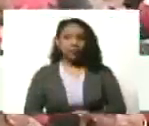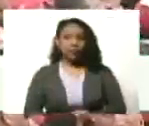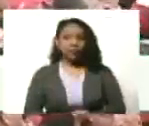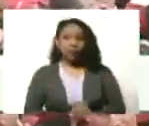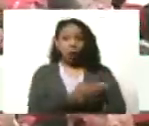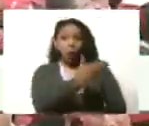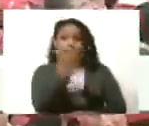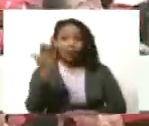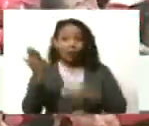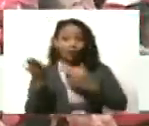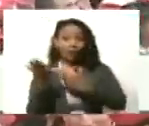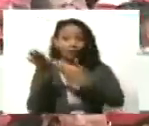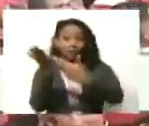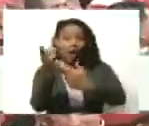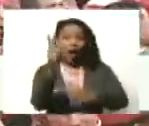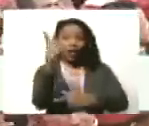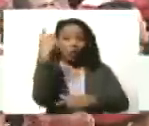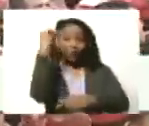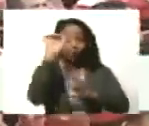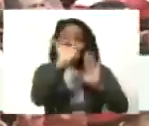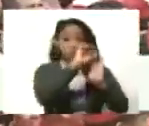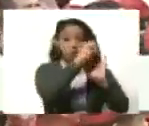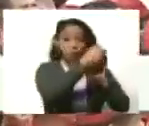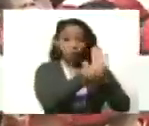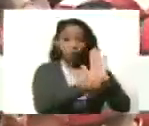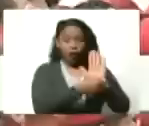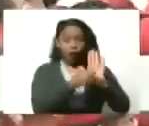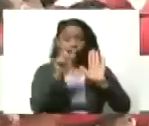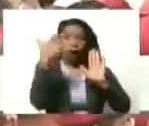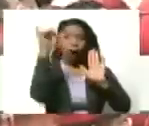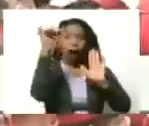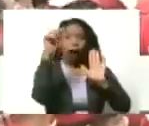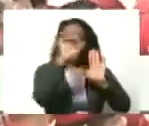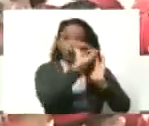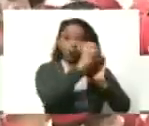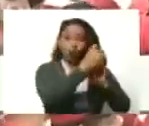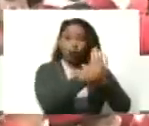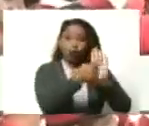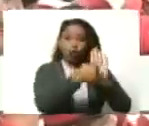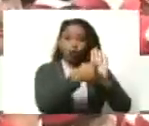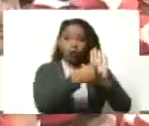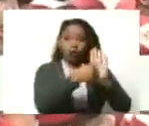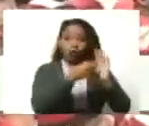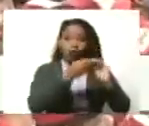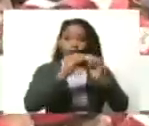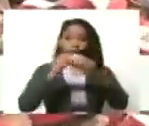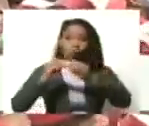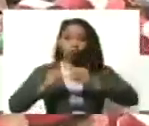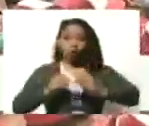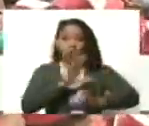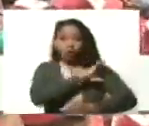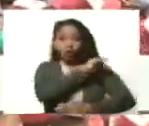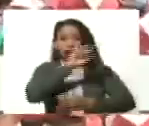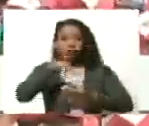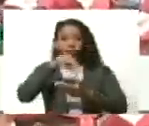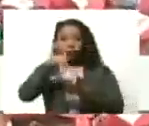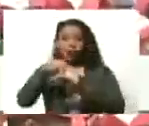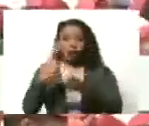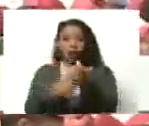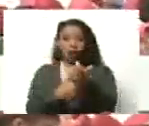Ustedes han recibido, hay un documento, ya va, hay un documento elaborado por la Dirección Nacional, por el